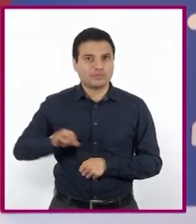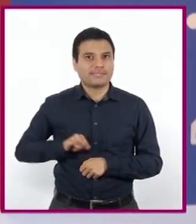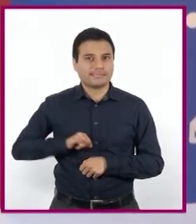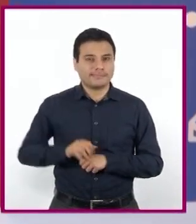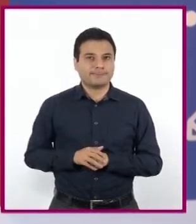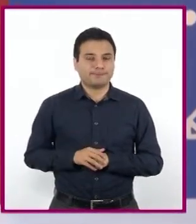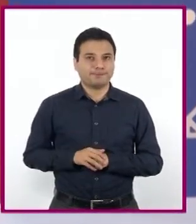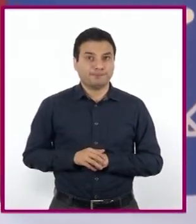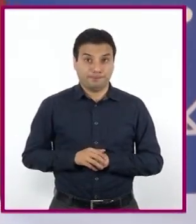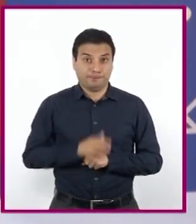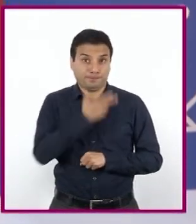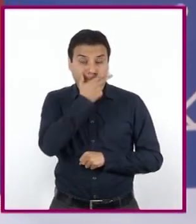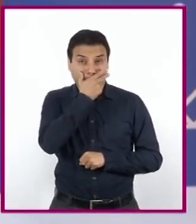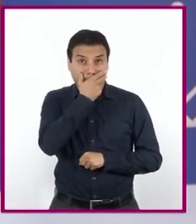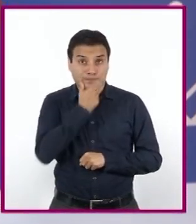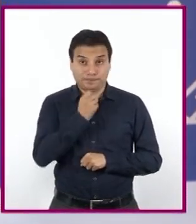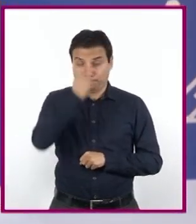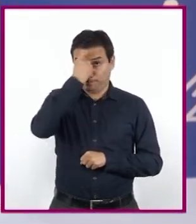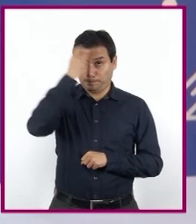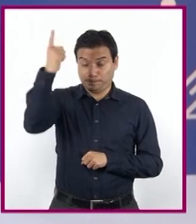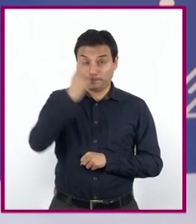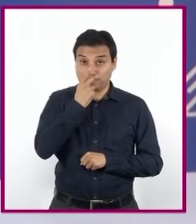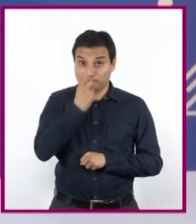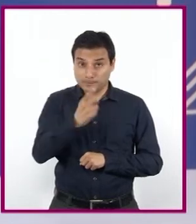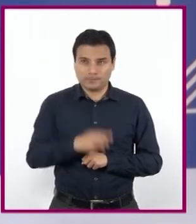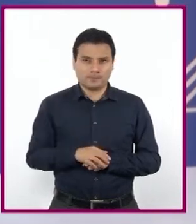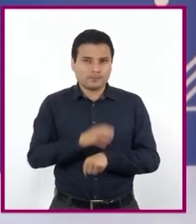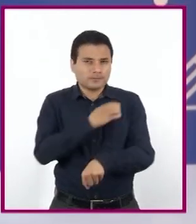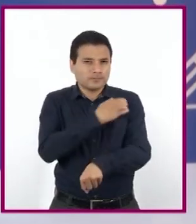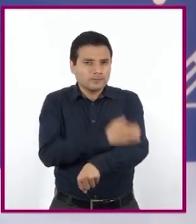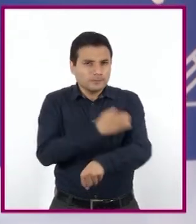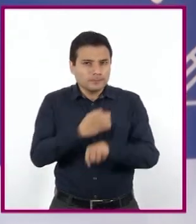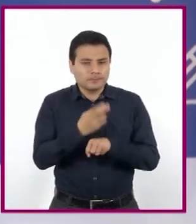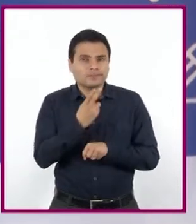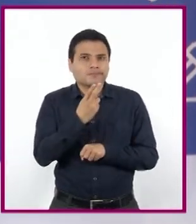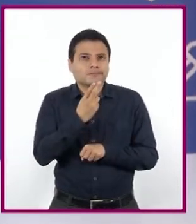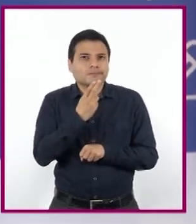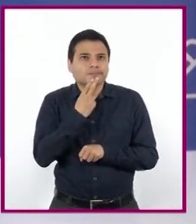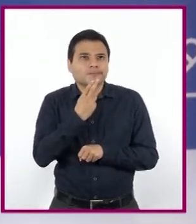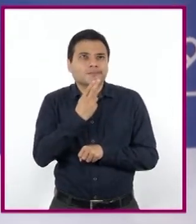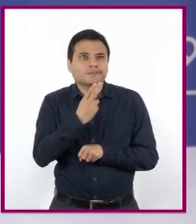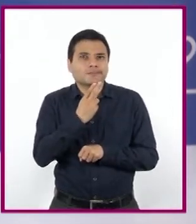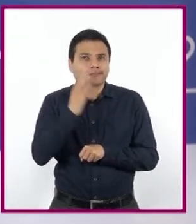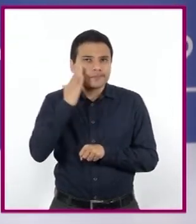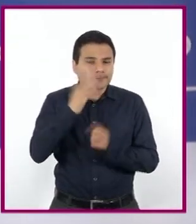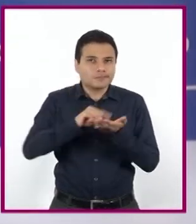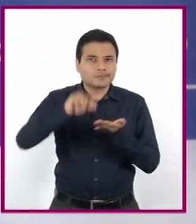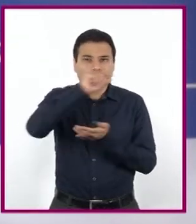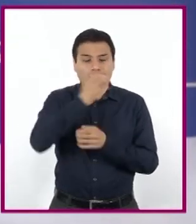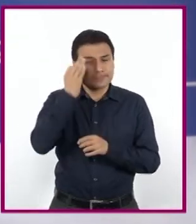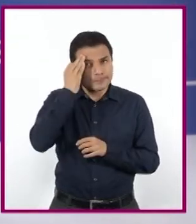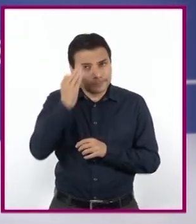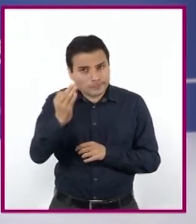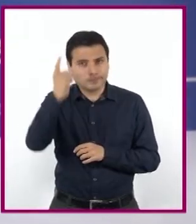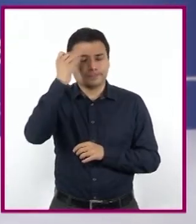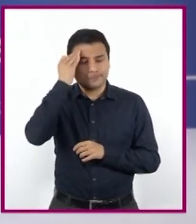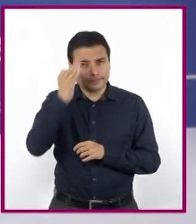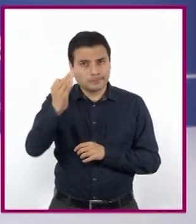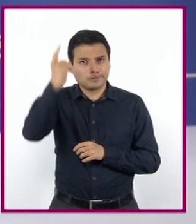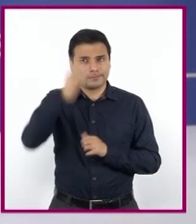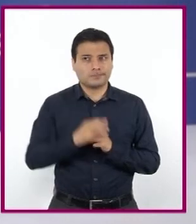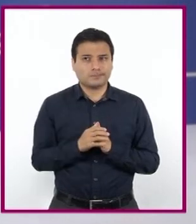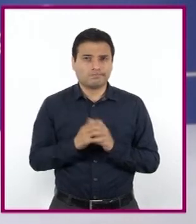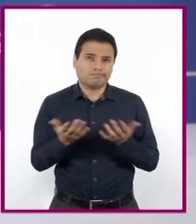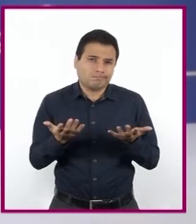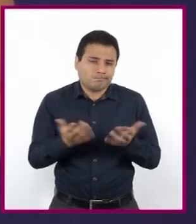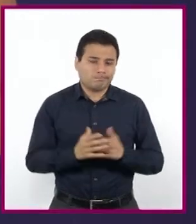texto diga que sus compañeros utilizan las redes sociales con eventualidad, refiriéndose a que las usan de vez